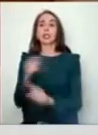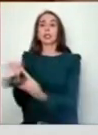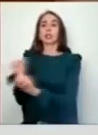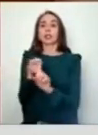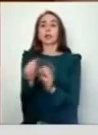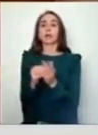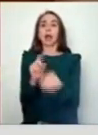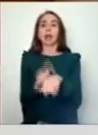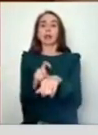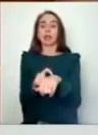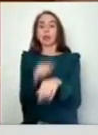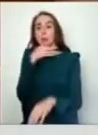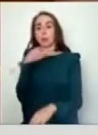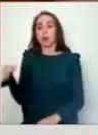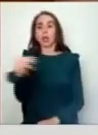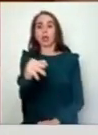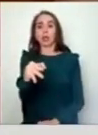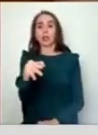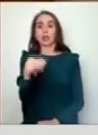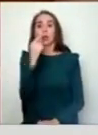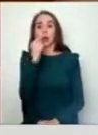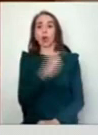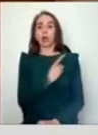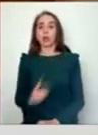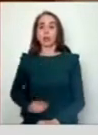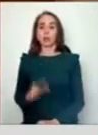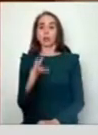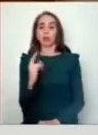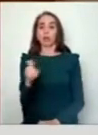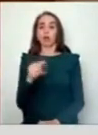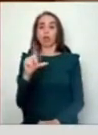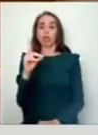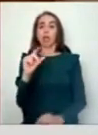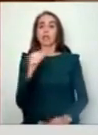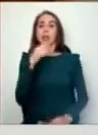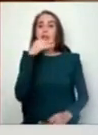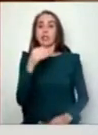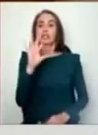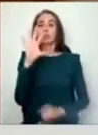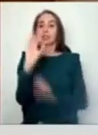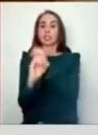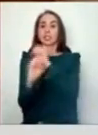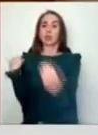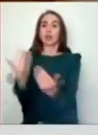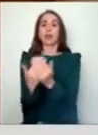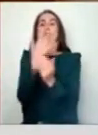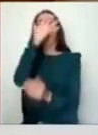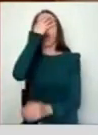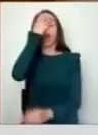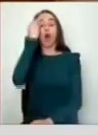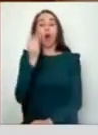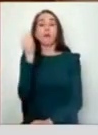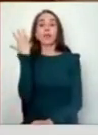Por su intermedio, el diputado Juan Fuensalida dice que después de 50 años hay que olvidar qué es lo que